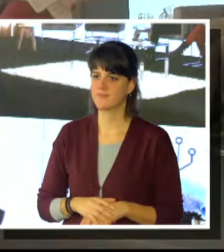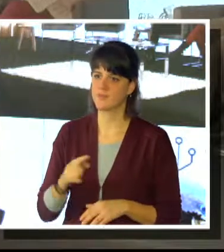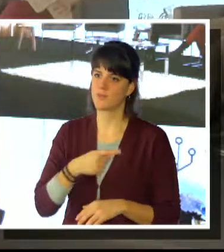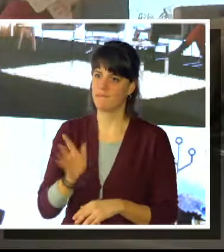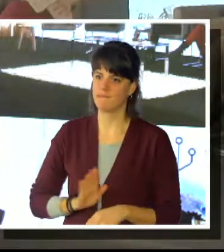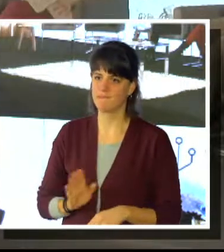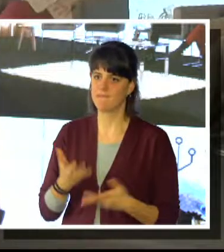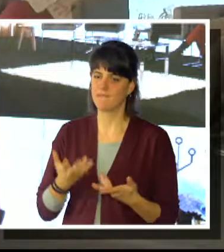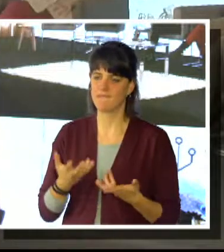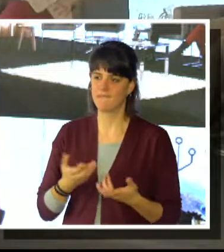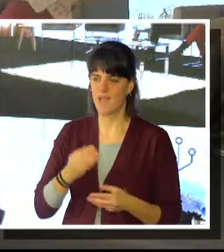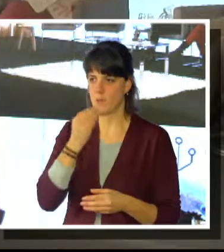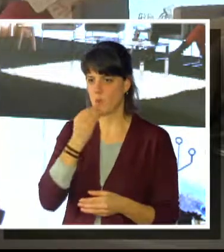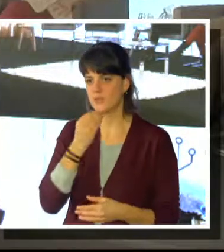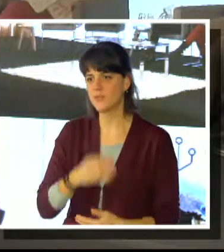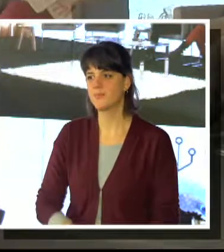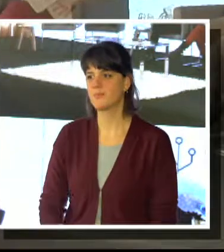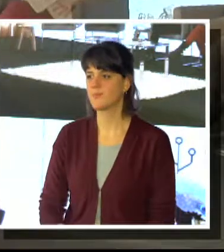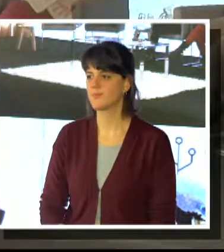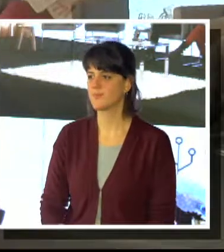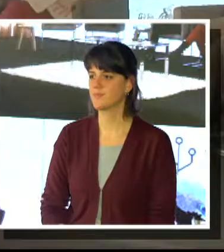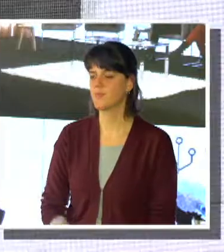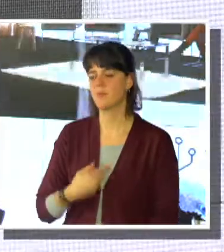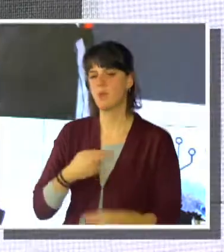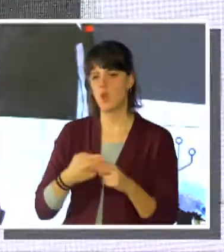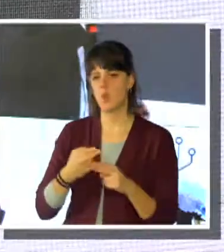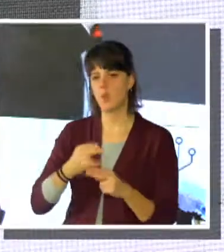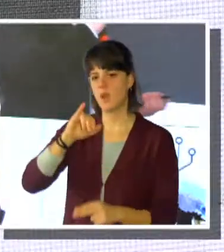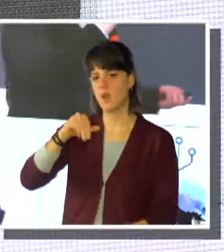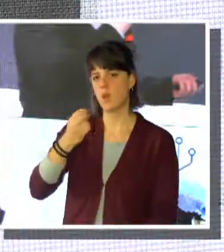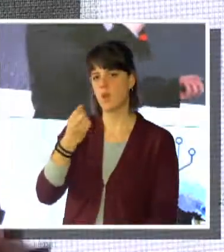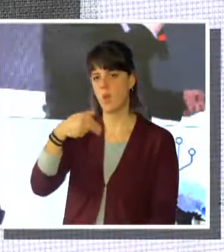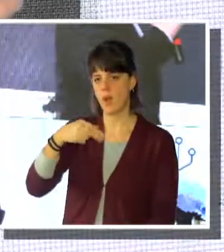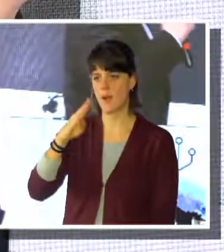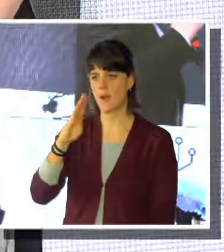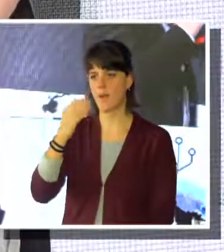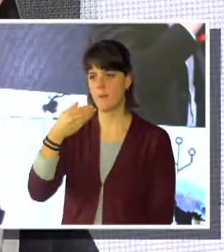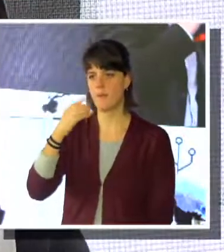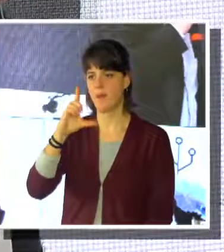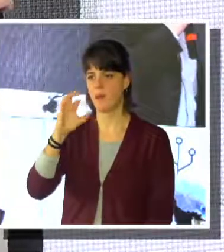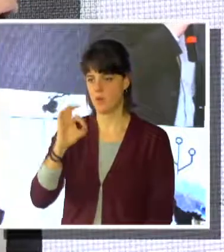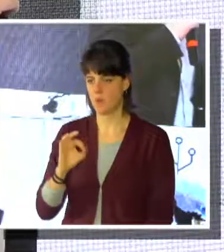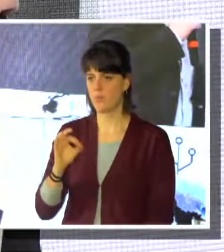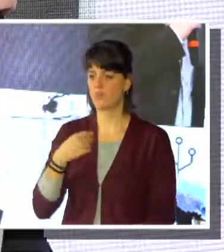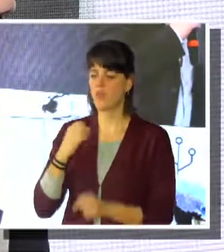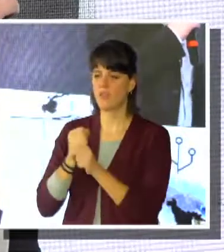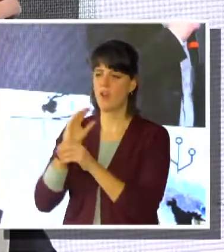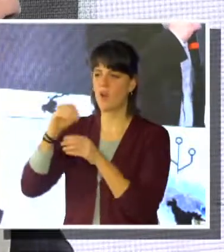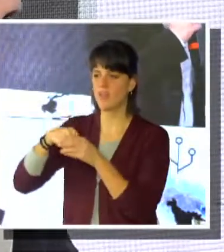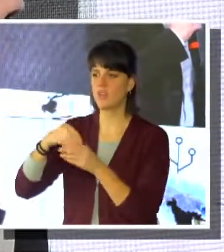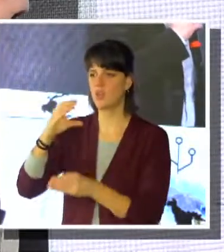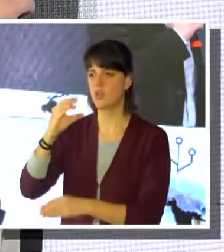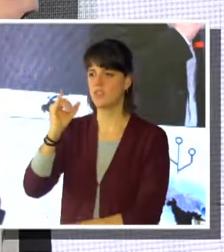Esto nos abre, más allá de este caso puntual, que la aplicación final es esta, el modelo